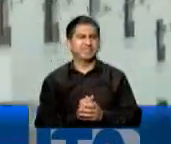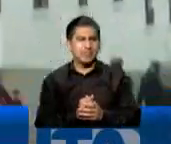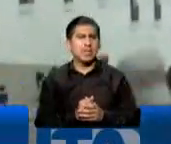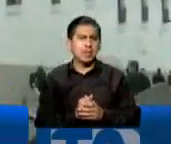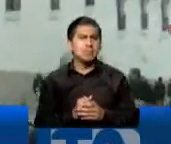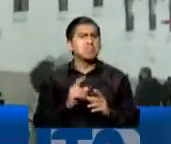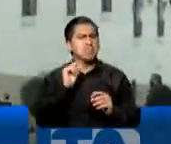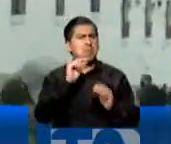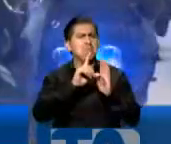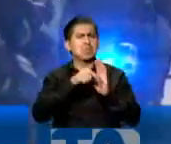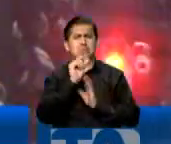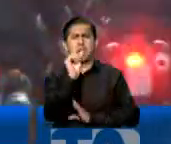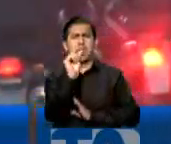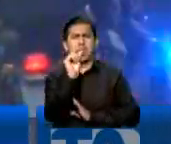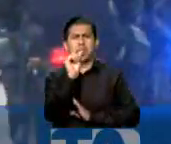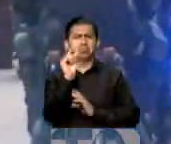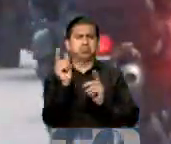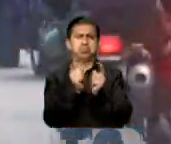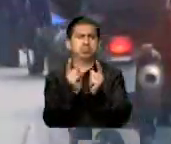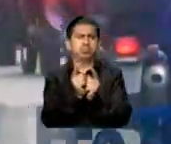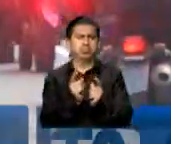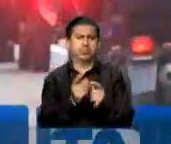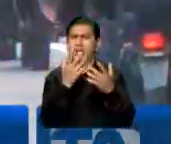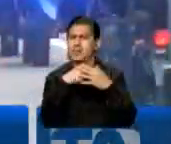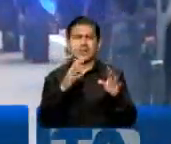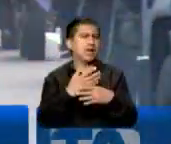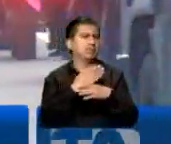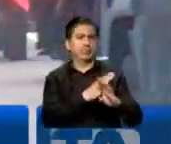apenas minutos.